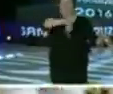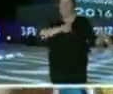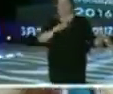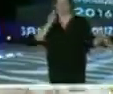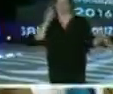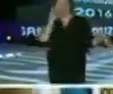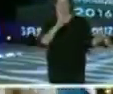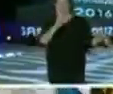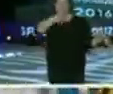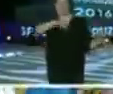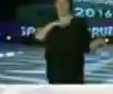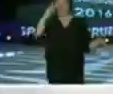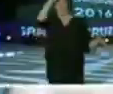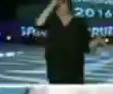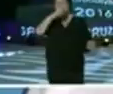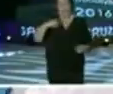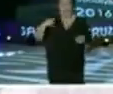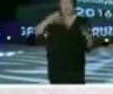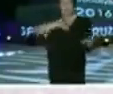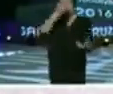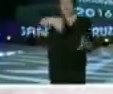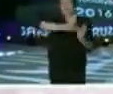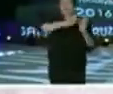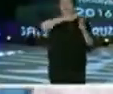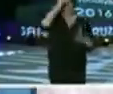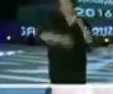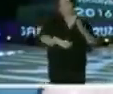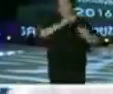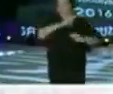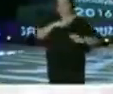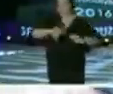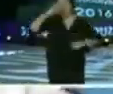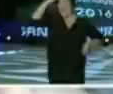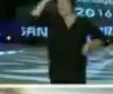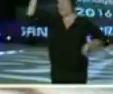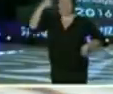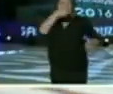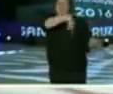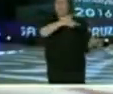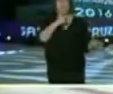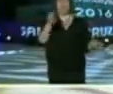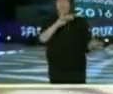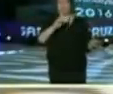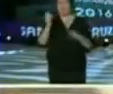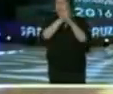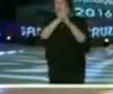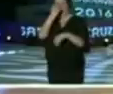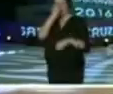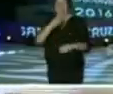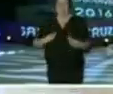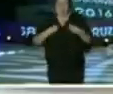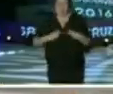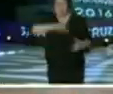También sobre la realeza. Los reyes, estos tipos no nos gustan, ya van moreno, la asunta criticarlo